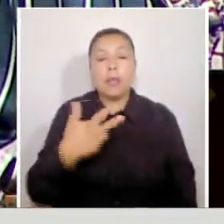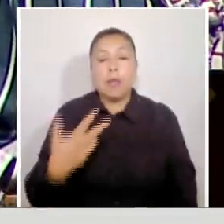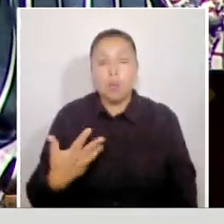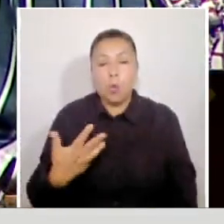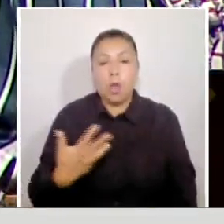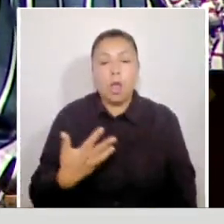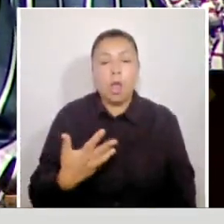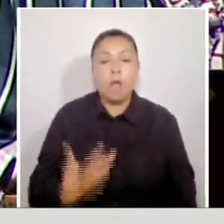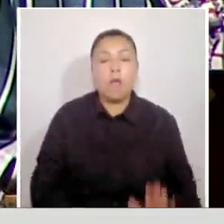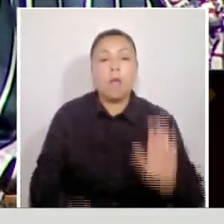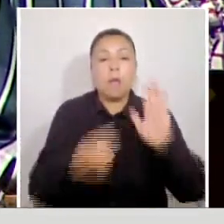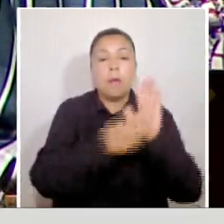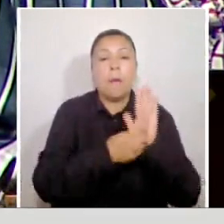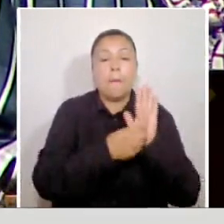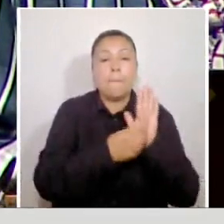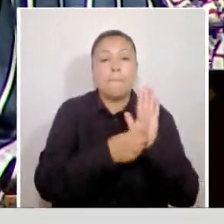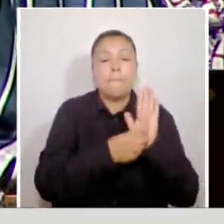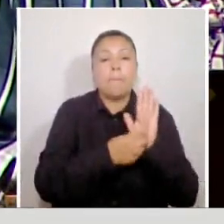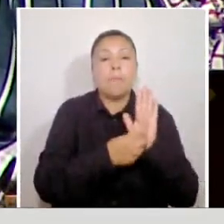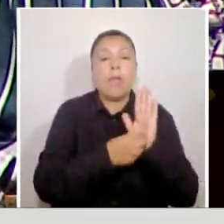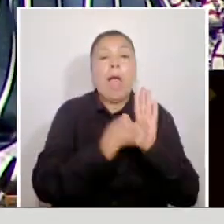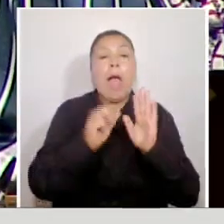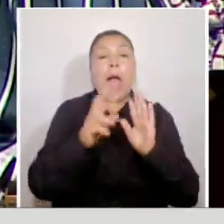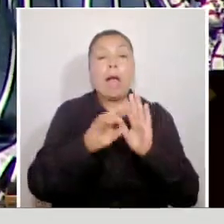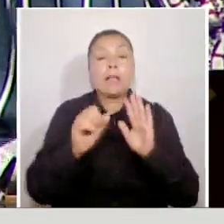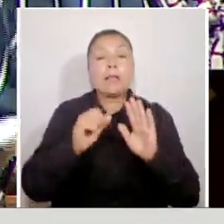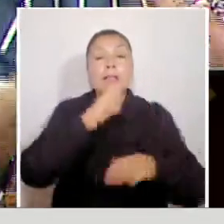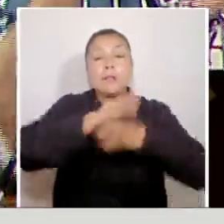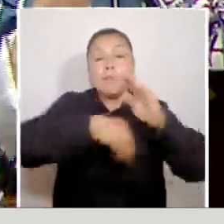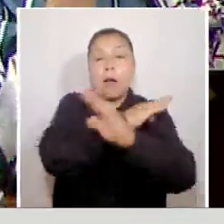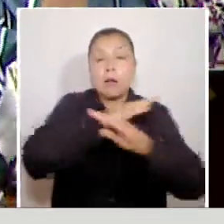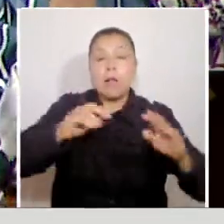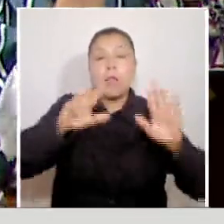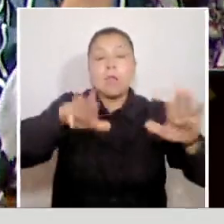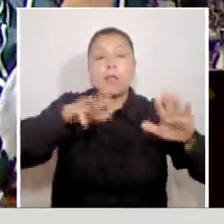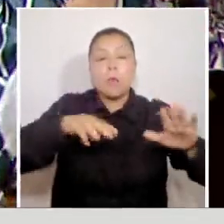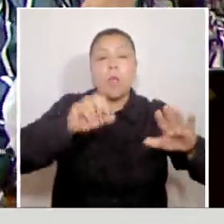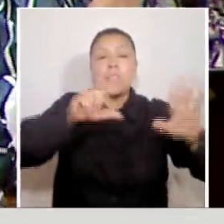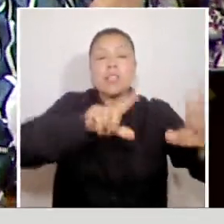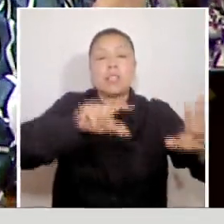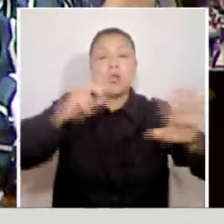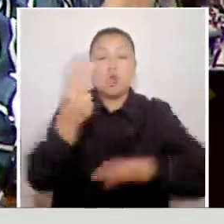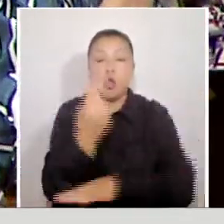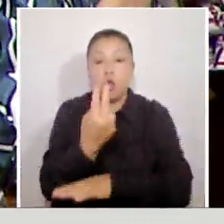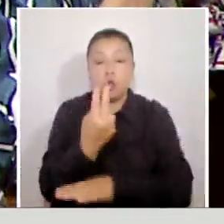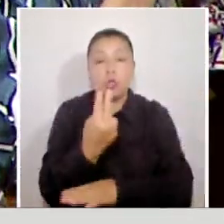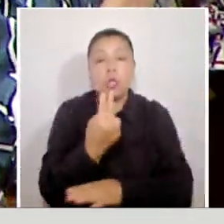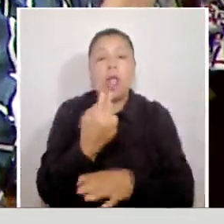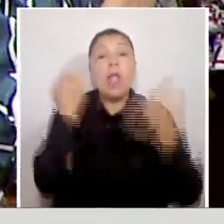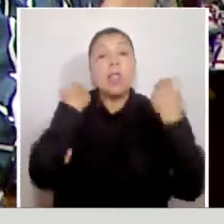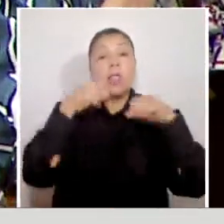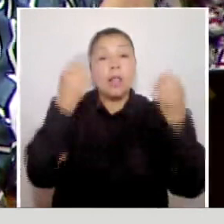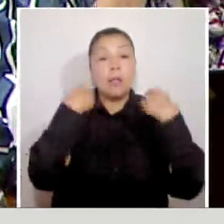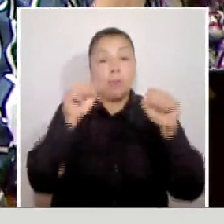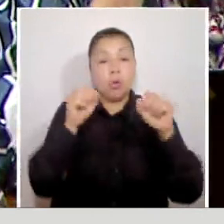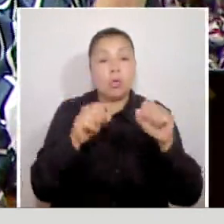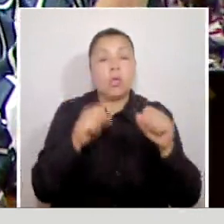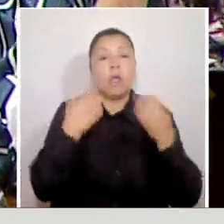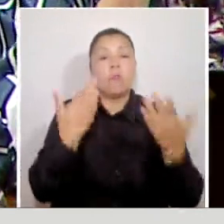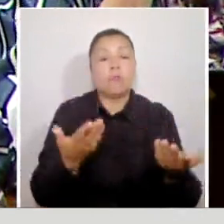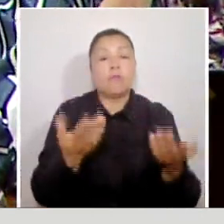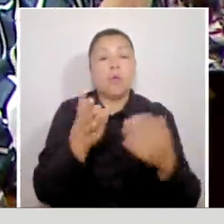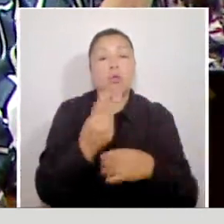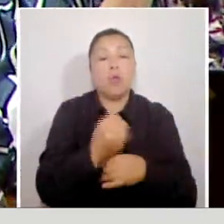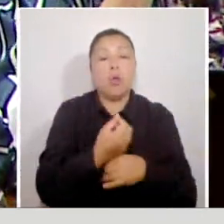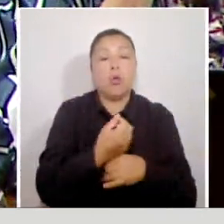incorpora el concepto de artes marciales en la ley número 19712 del deporte correspondiente a los boletines